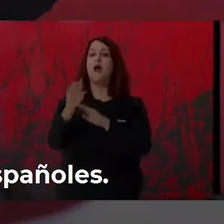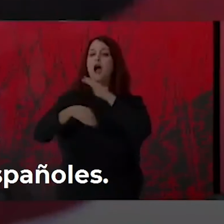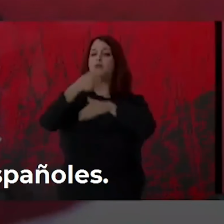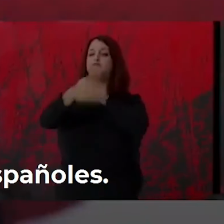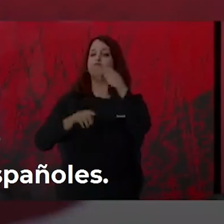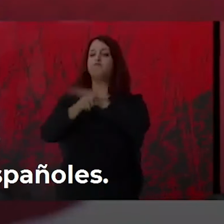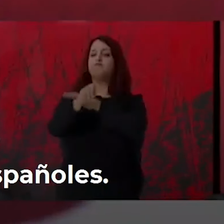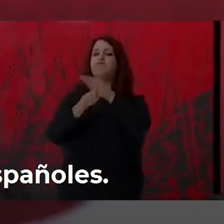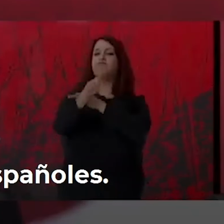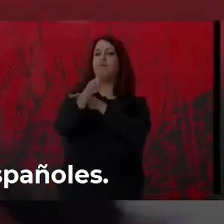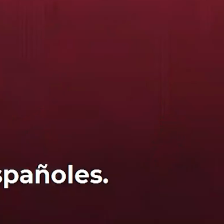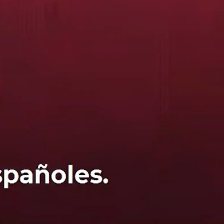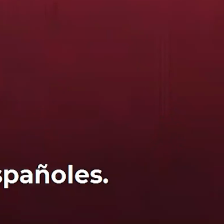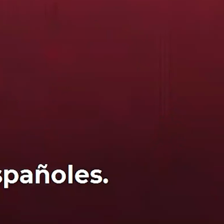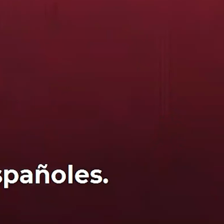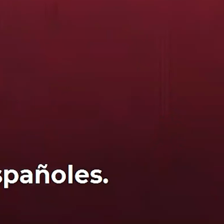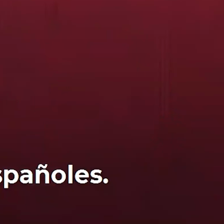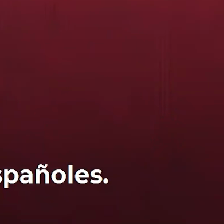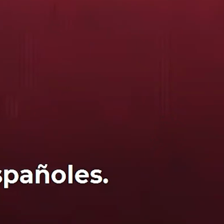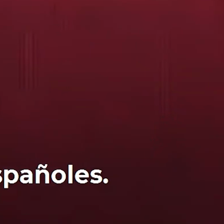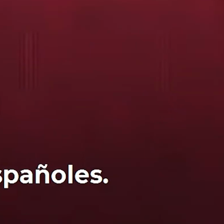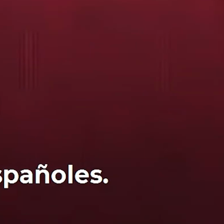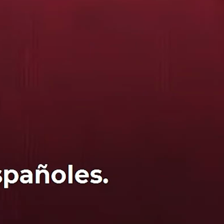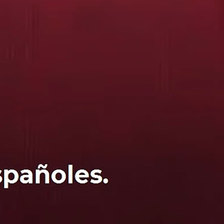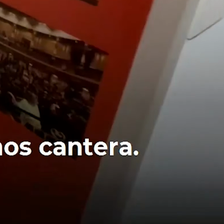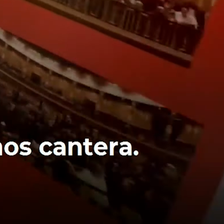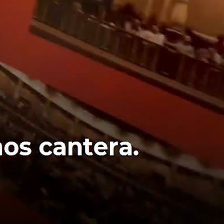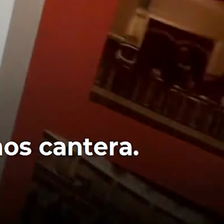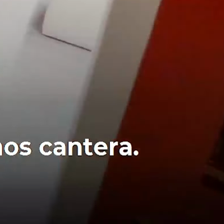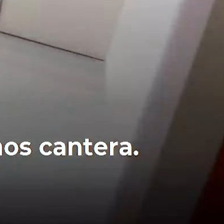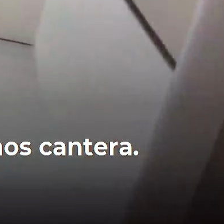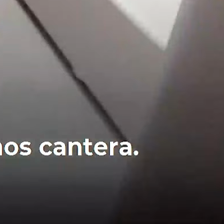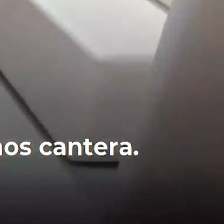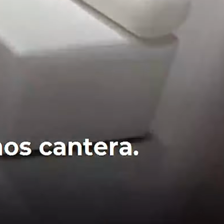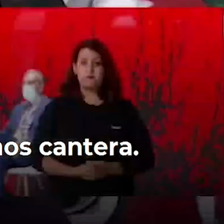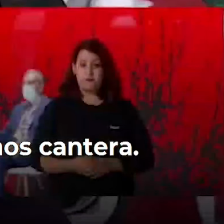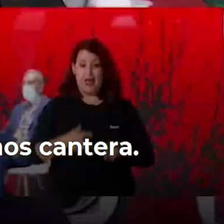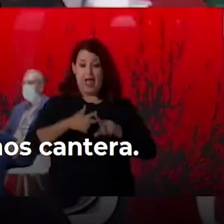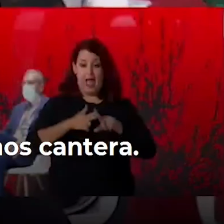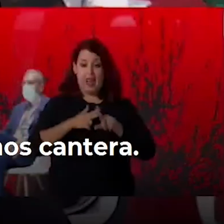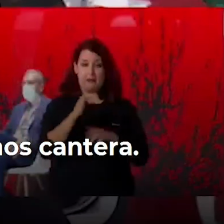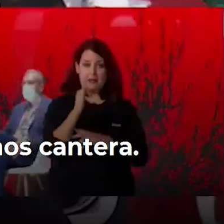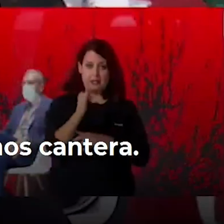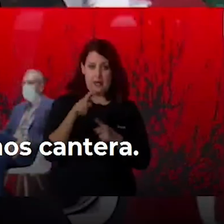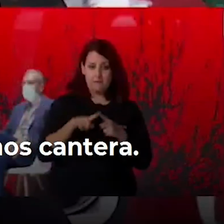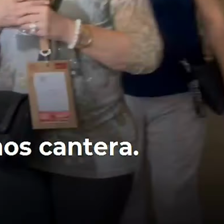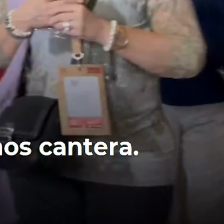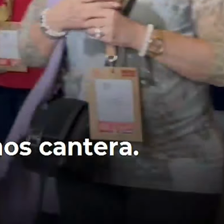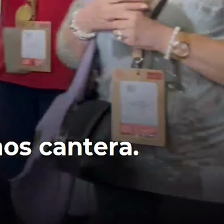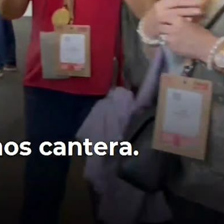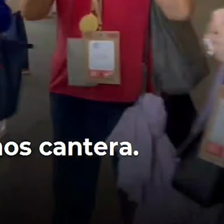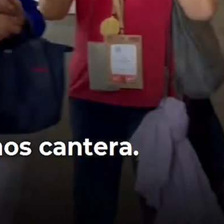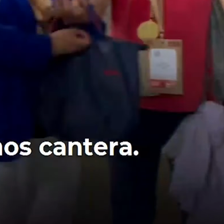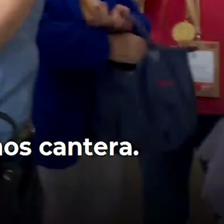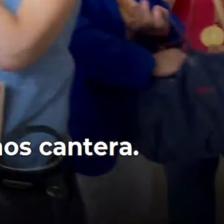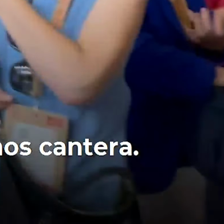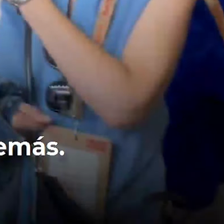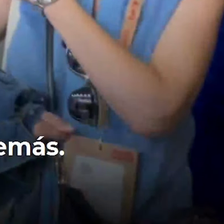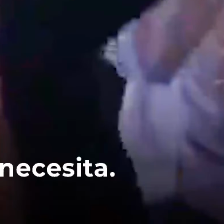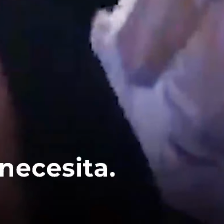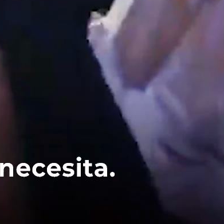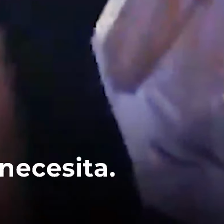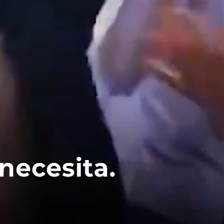seguir avanzando por una España mejor y por los españoles. Tenemos las herramientas, tenemos la capacidad y tenemos